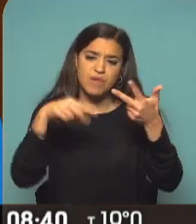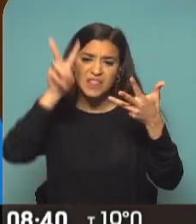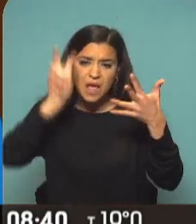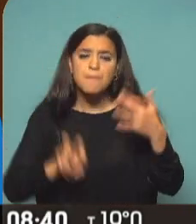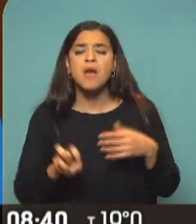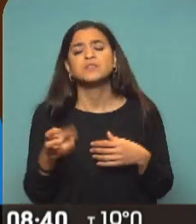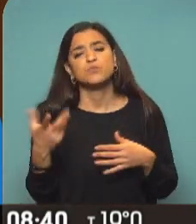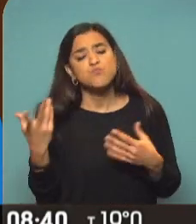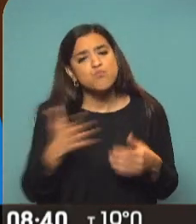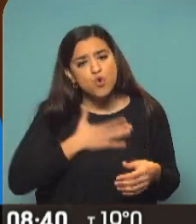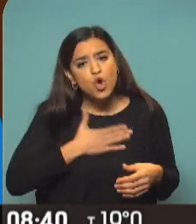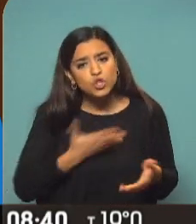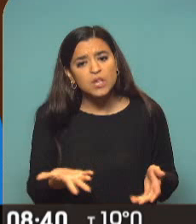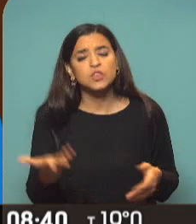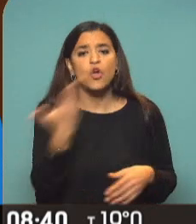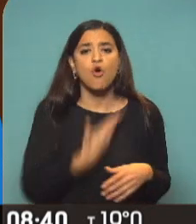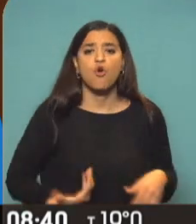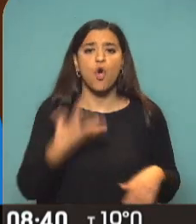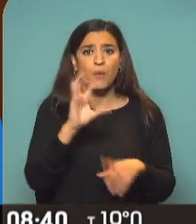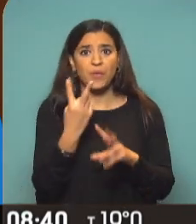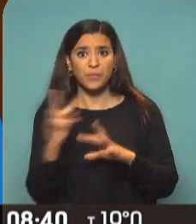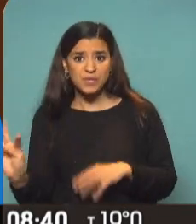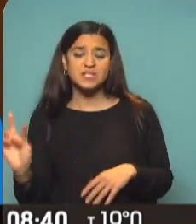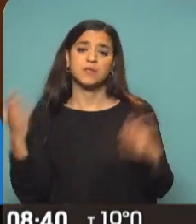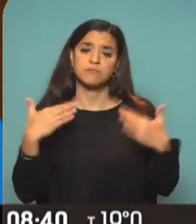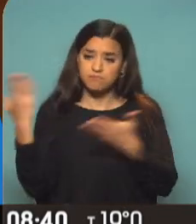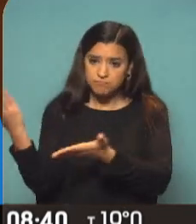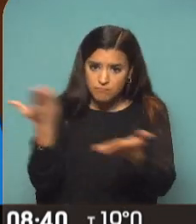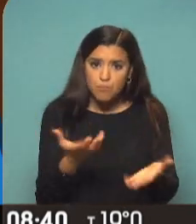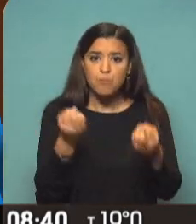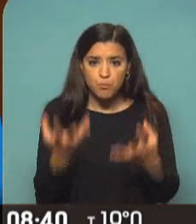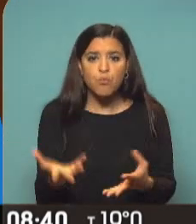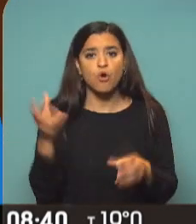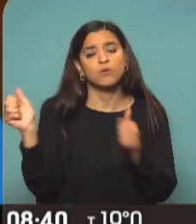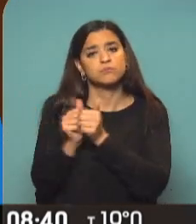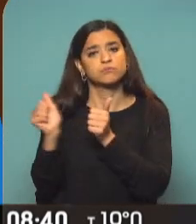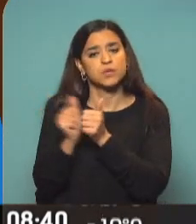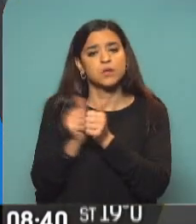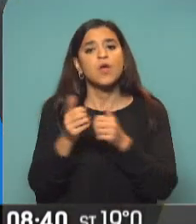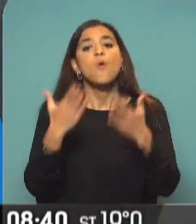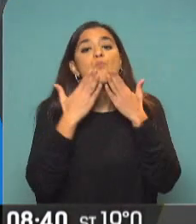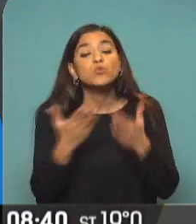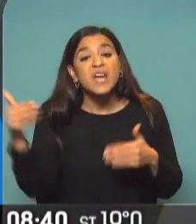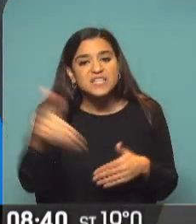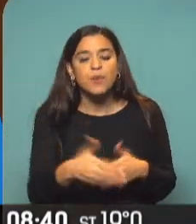muy contentos. Y bueno, el vicegobernador fue reconocido por María Eugenia por estar permanentemente al lado de ella. Sebastián, muchísimas gracias por haber venido. Gracias a ustedes.